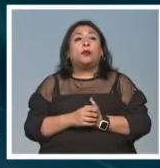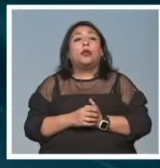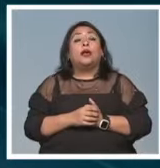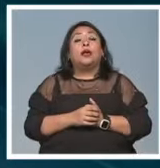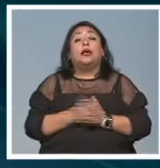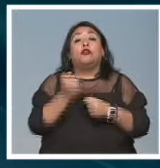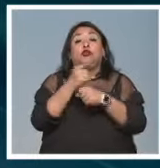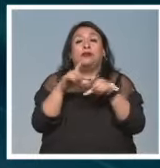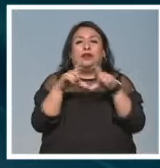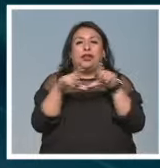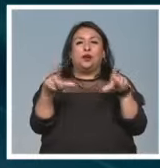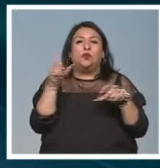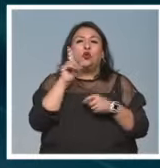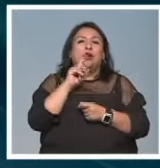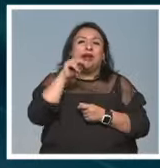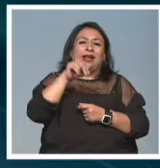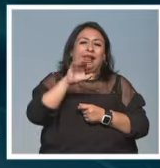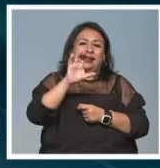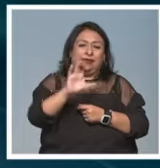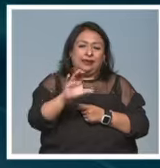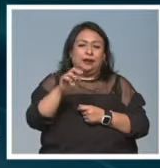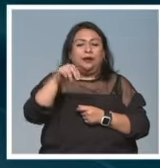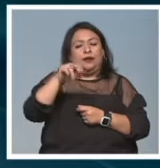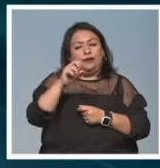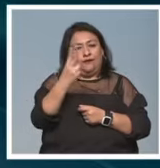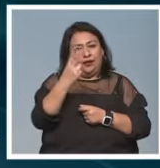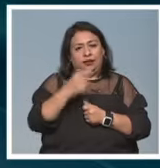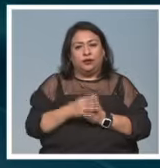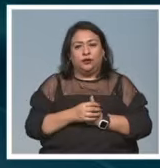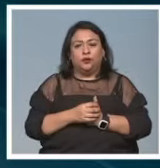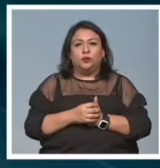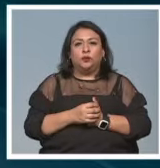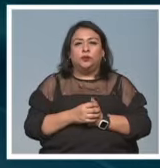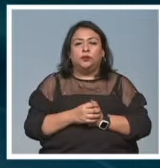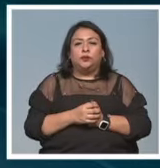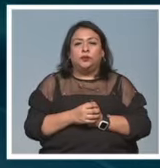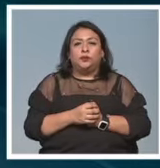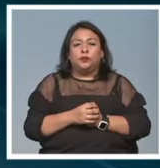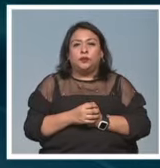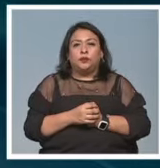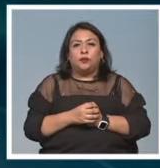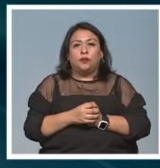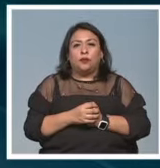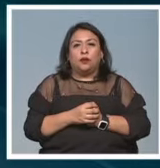Con información y texto de Nayeli Castro, Noticias 22.